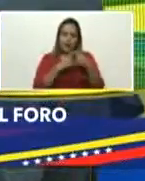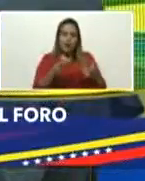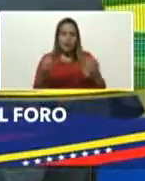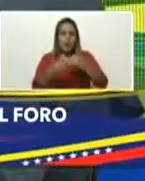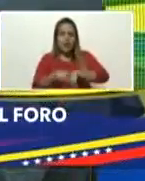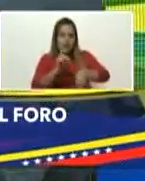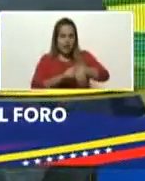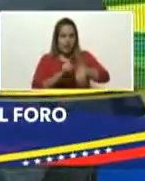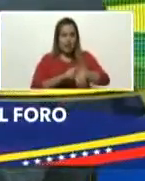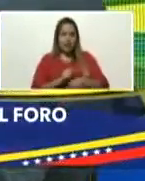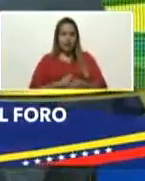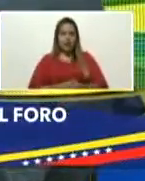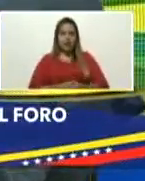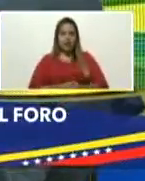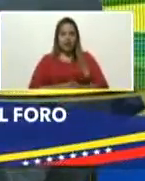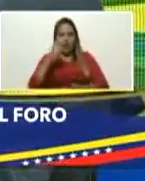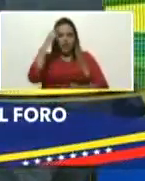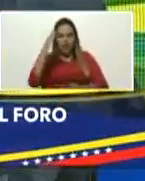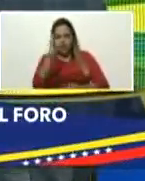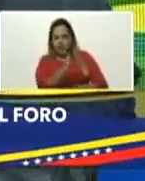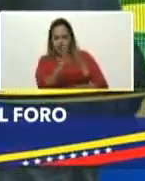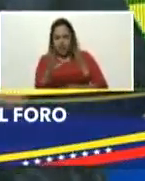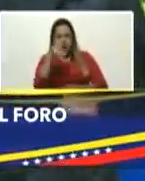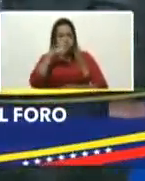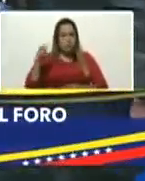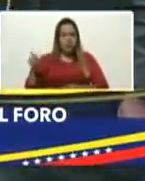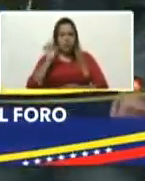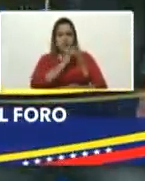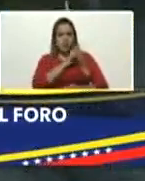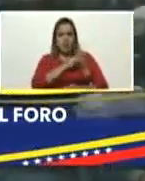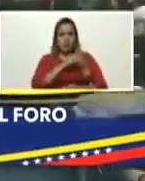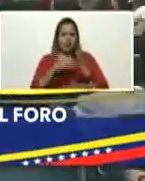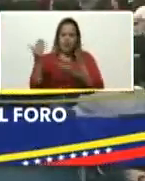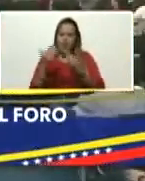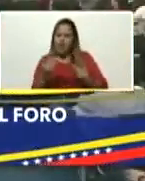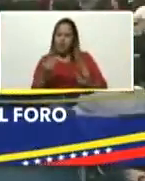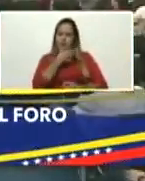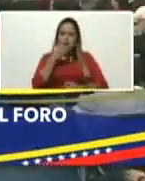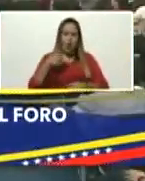momentos. Esteban, que Dios los bendiga al pueblo chileno. Vendrán mejores momentos.